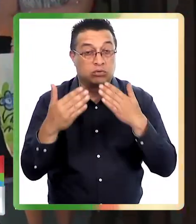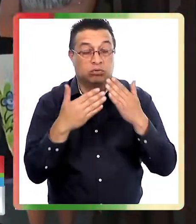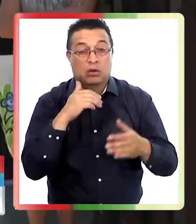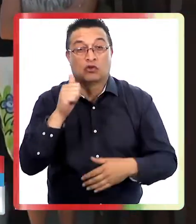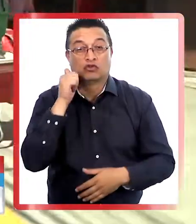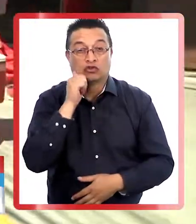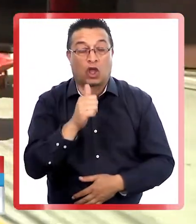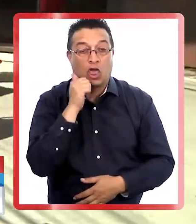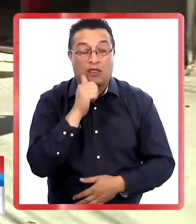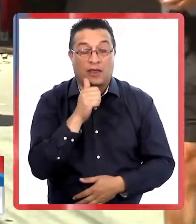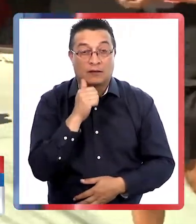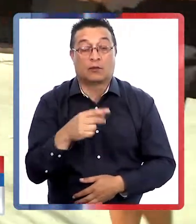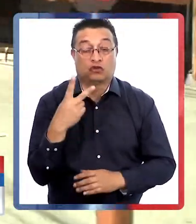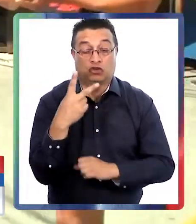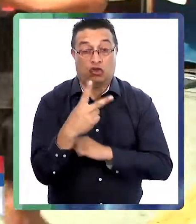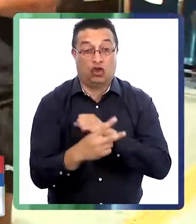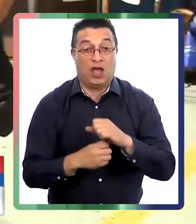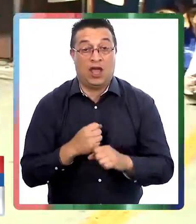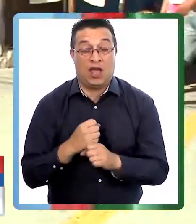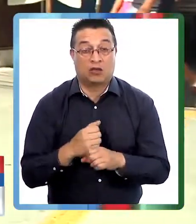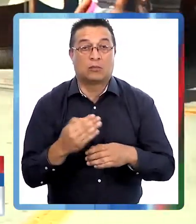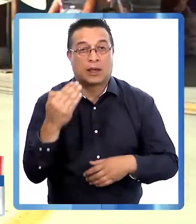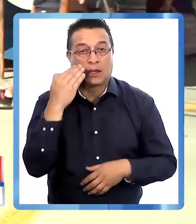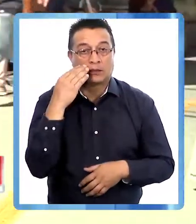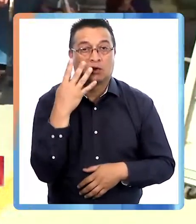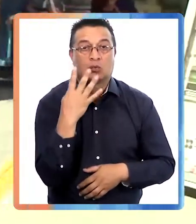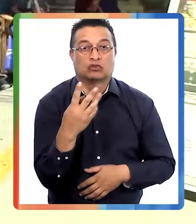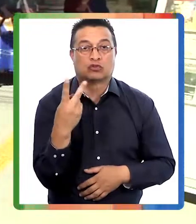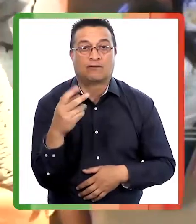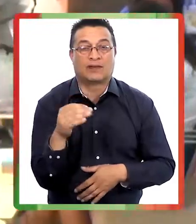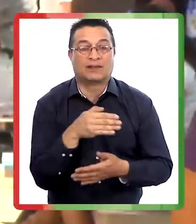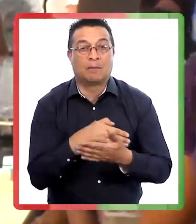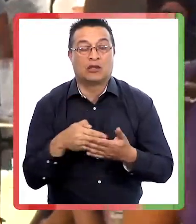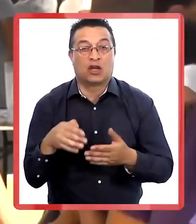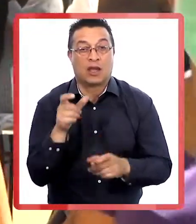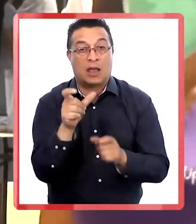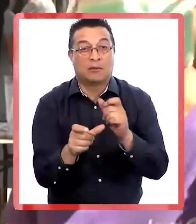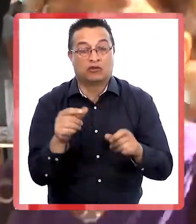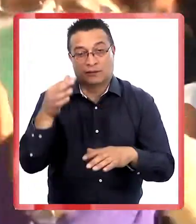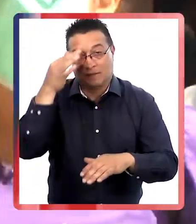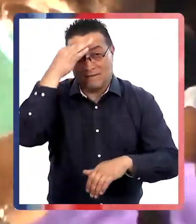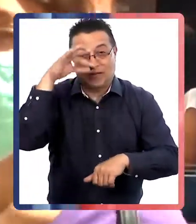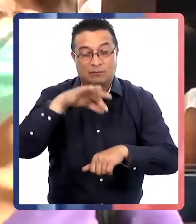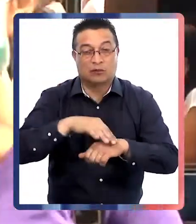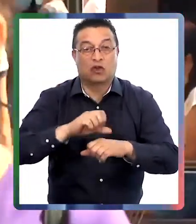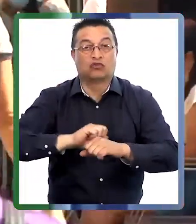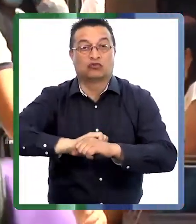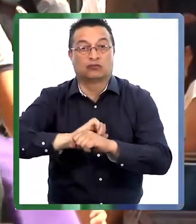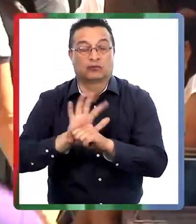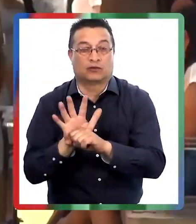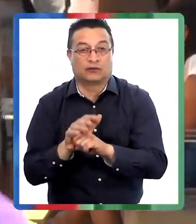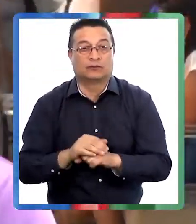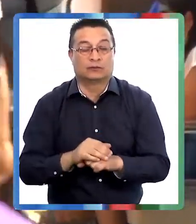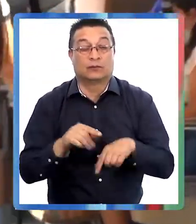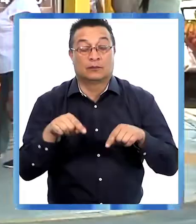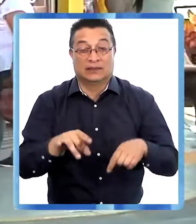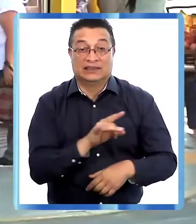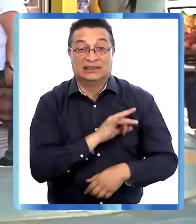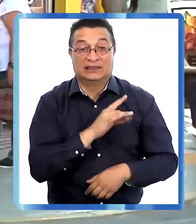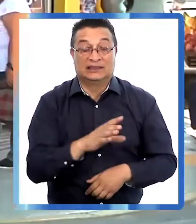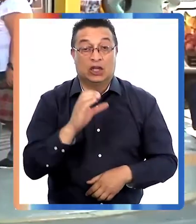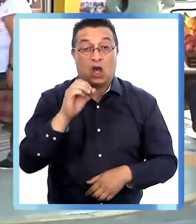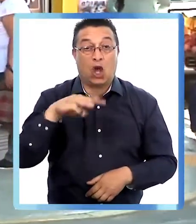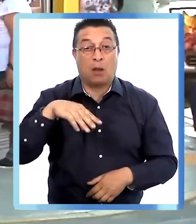día. En estos dos años, casi 420 millones de personas han enfermado de COVID-19. Y en Chile,